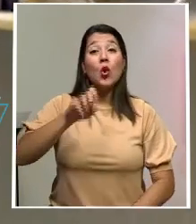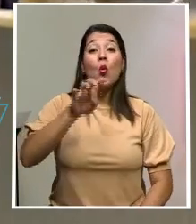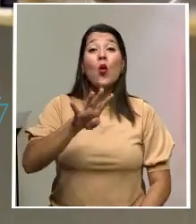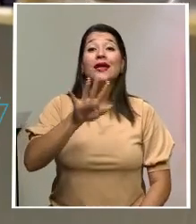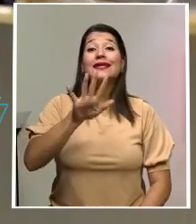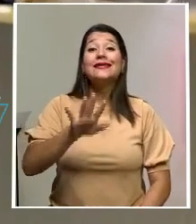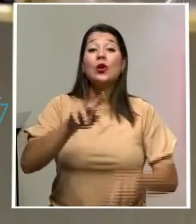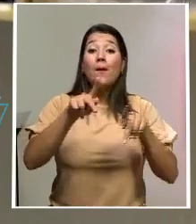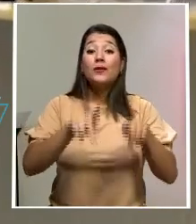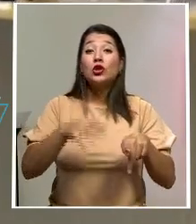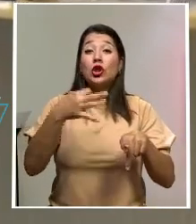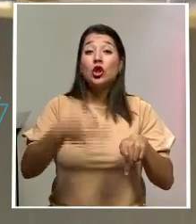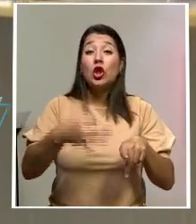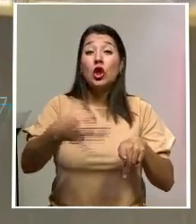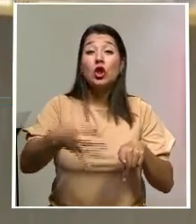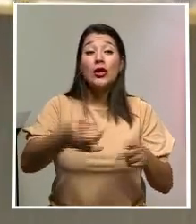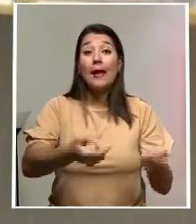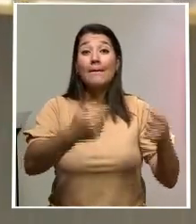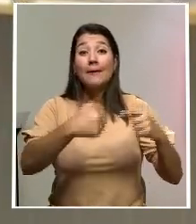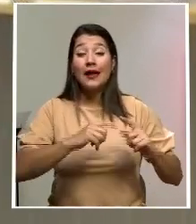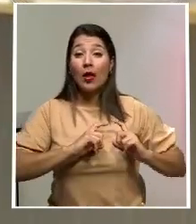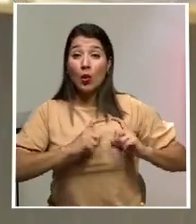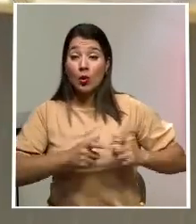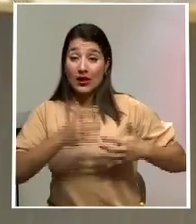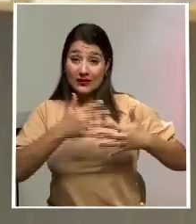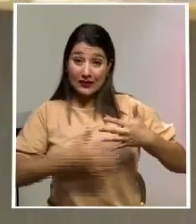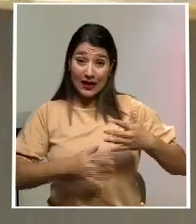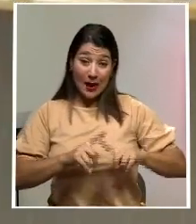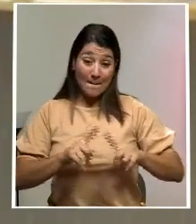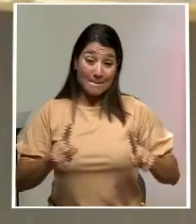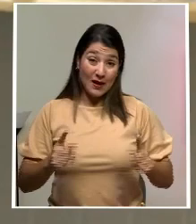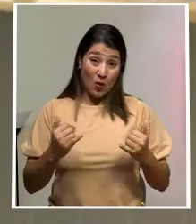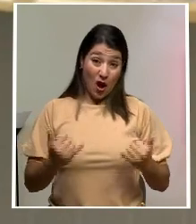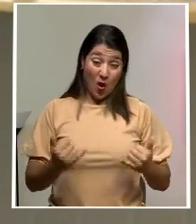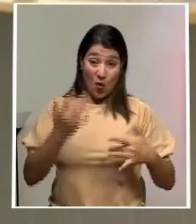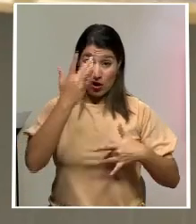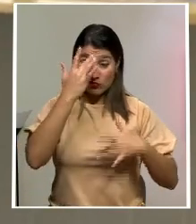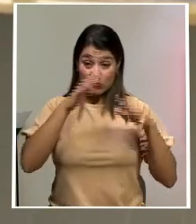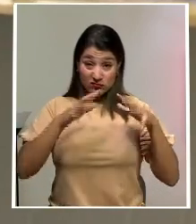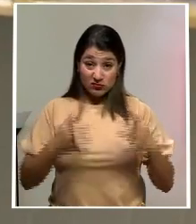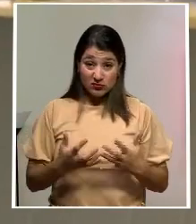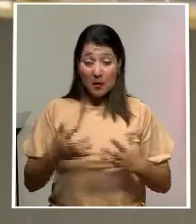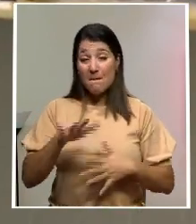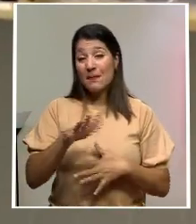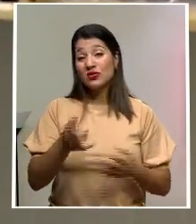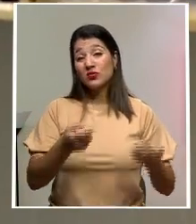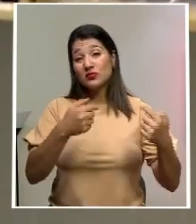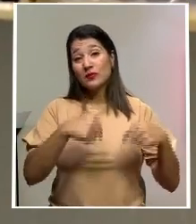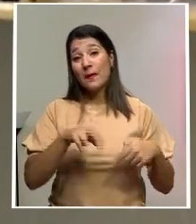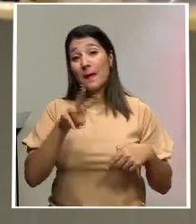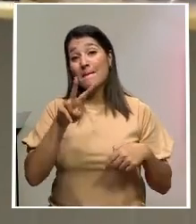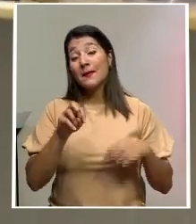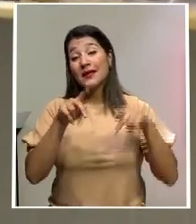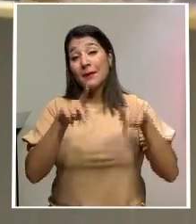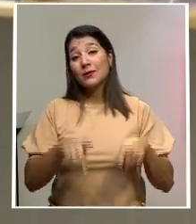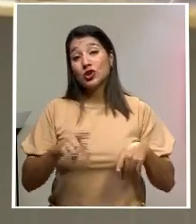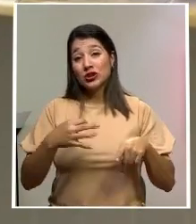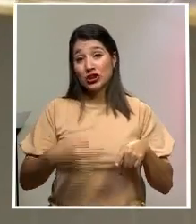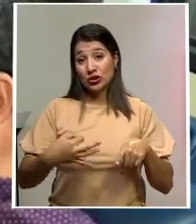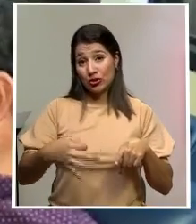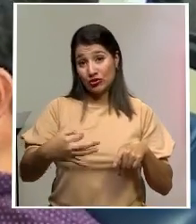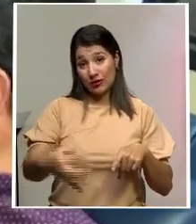diarios. Con la situación del COVID-19, solamente venimos recibiendo en promedio la ayuda de 20 personas